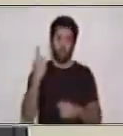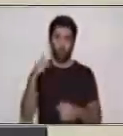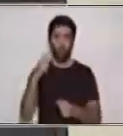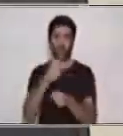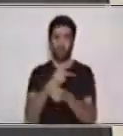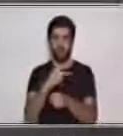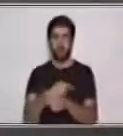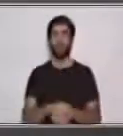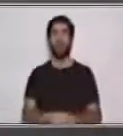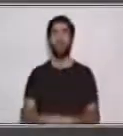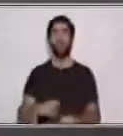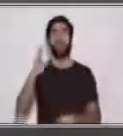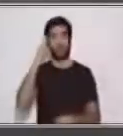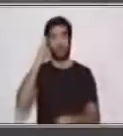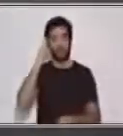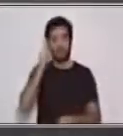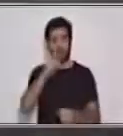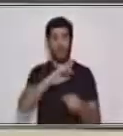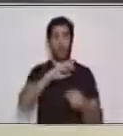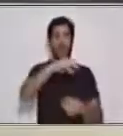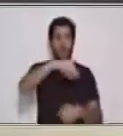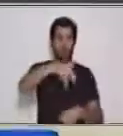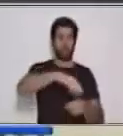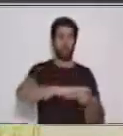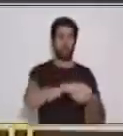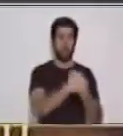Y te recordamos, lávate las manos con agua